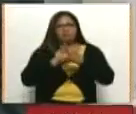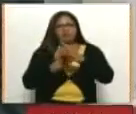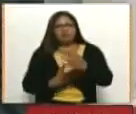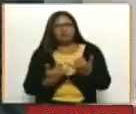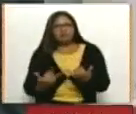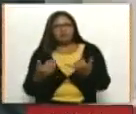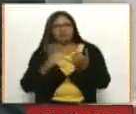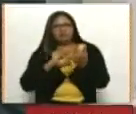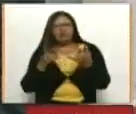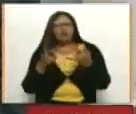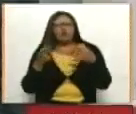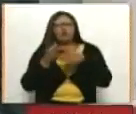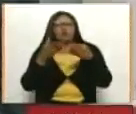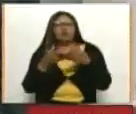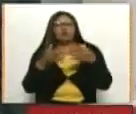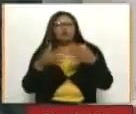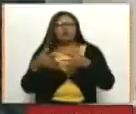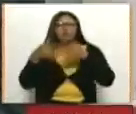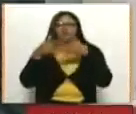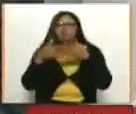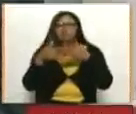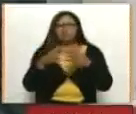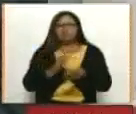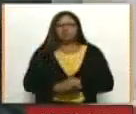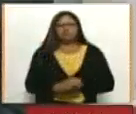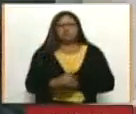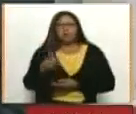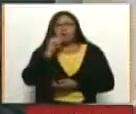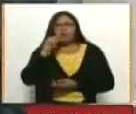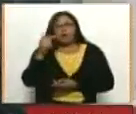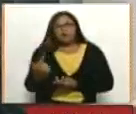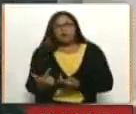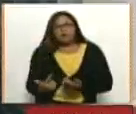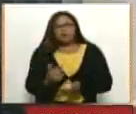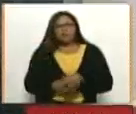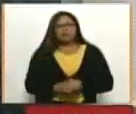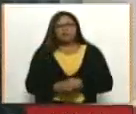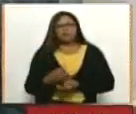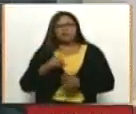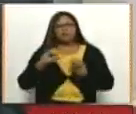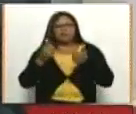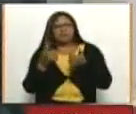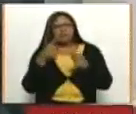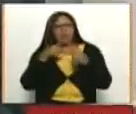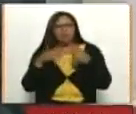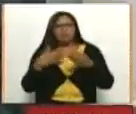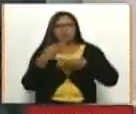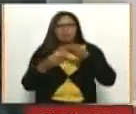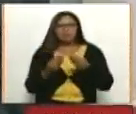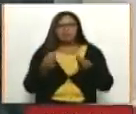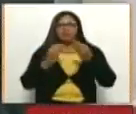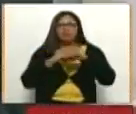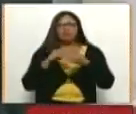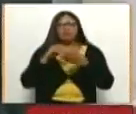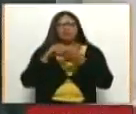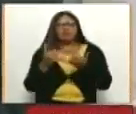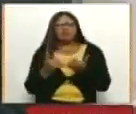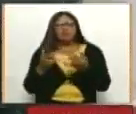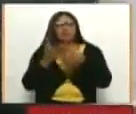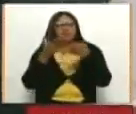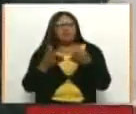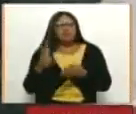vocero del gobierno norteamericano, como agente del gobierno norteamericano, ya no está. Al iniciarse un espacio donde es posible conciliar las posiciones entre el